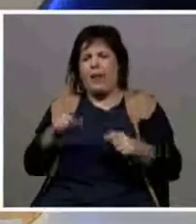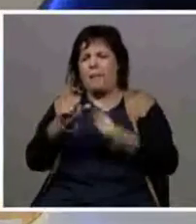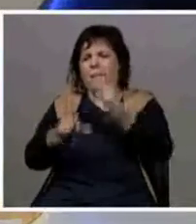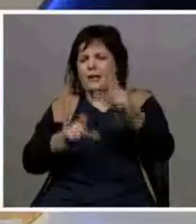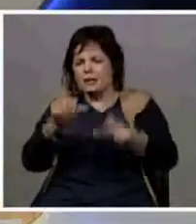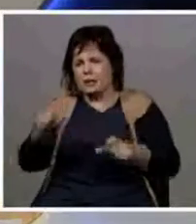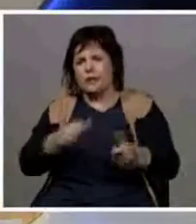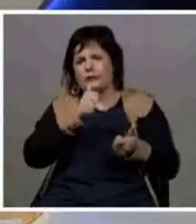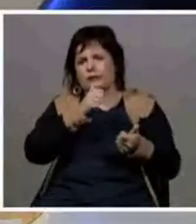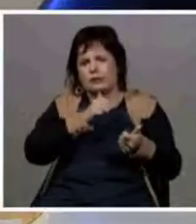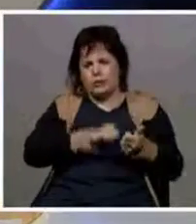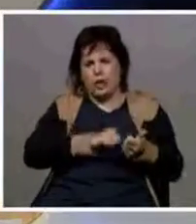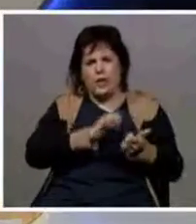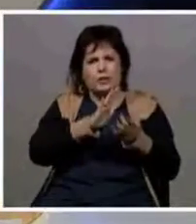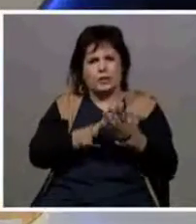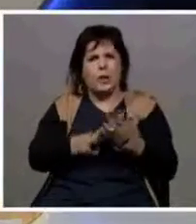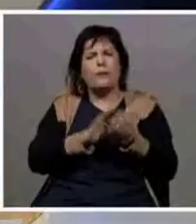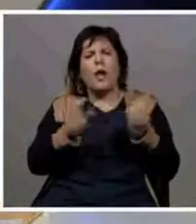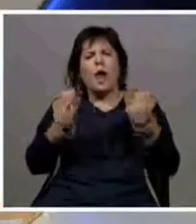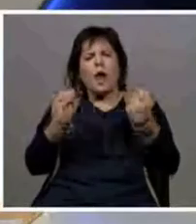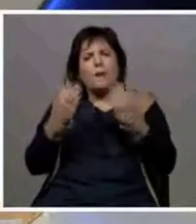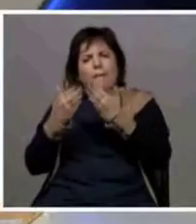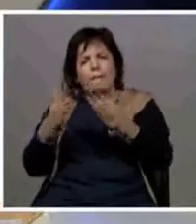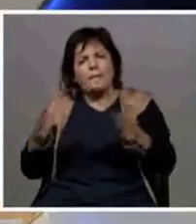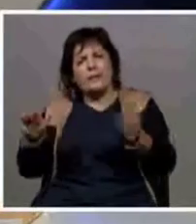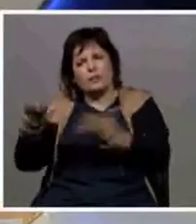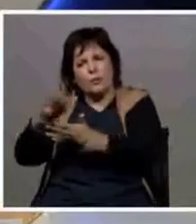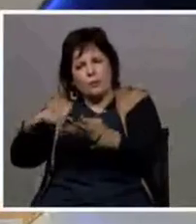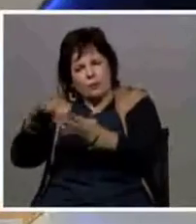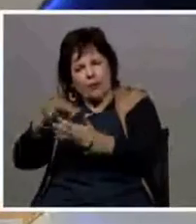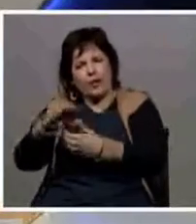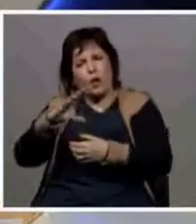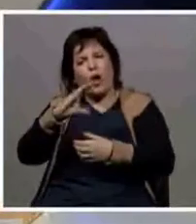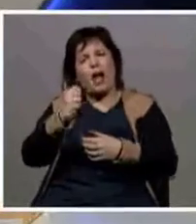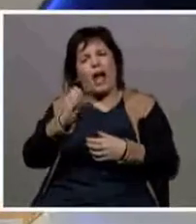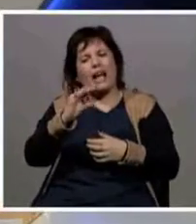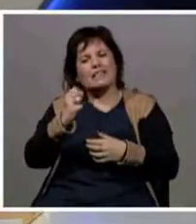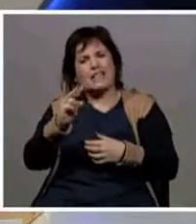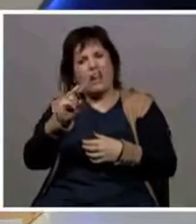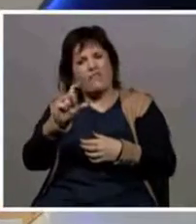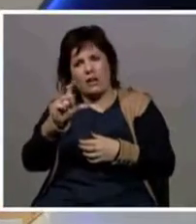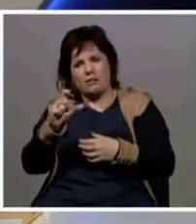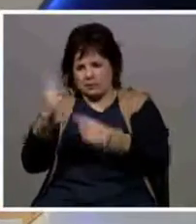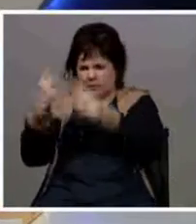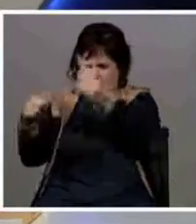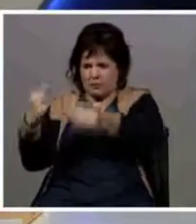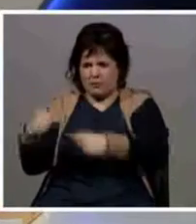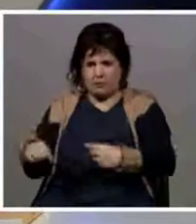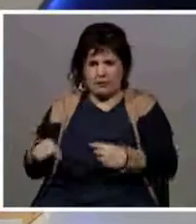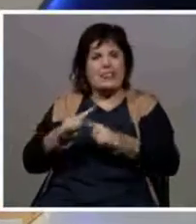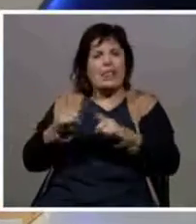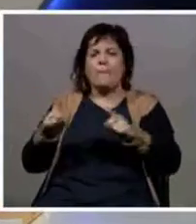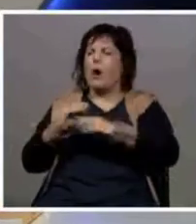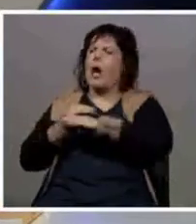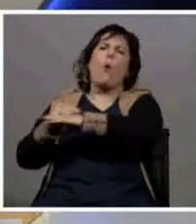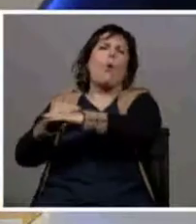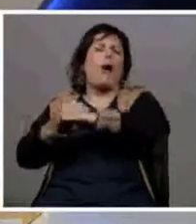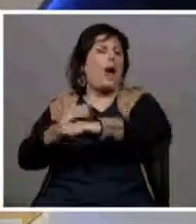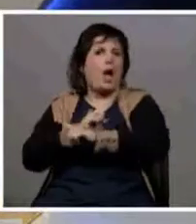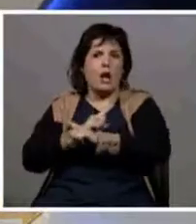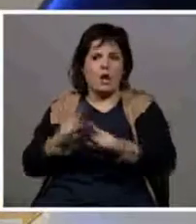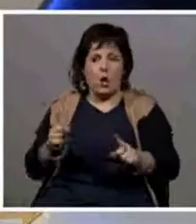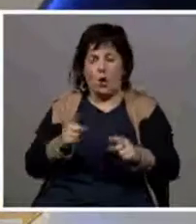historiográficos sobre sobre cómo se conformó la zona de casavalle que a su vez es muy diversa dentro de sí misma tampoco es un territorio homogéneo y